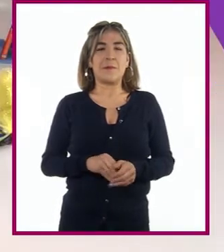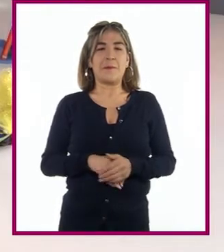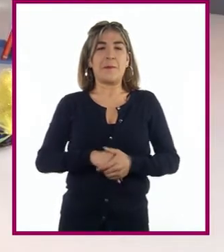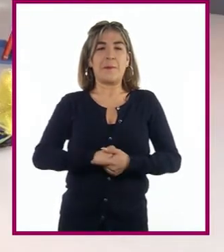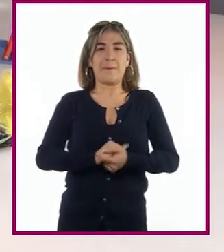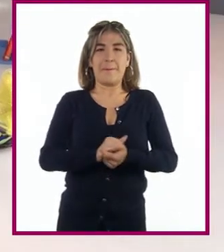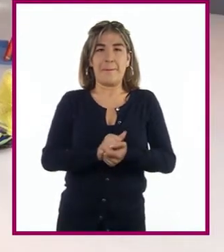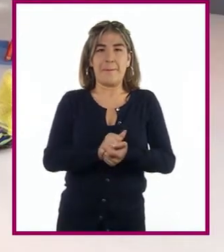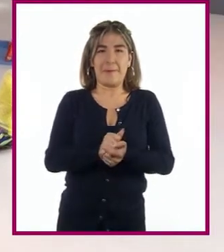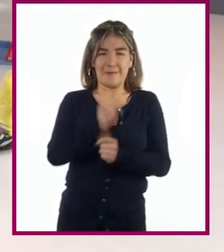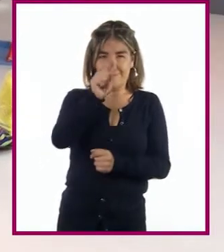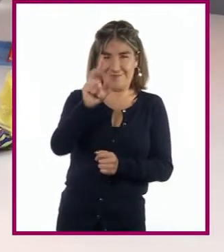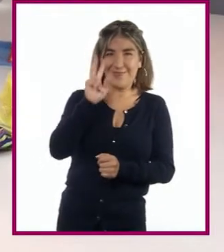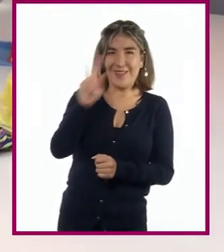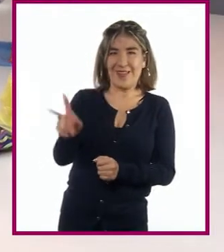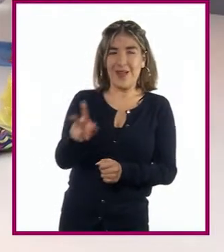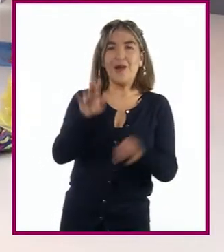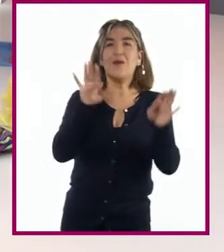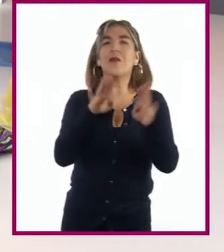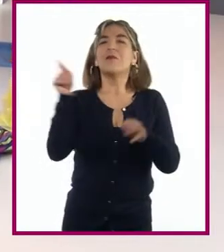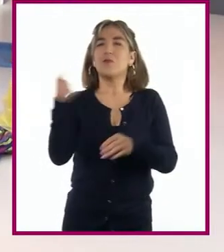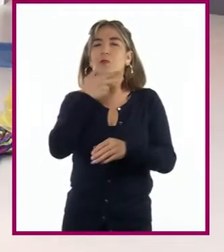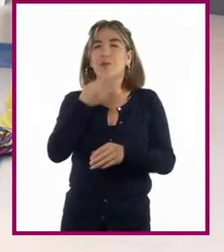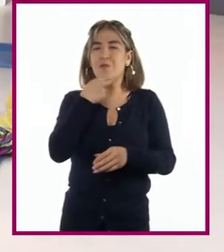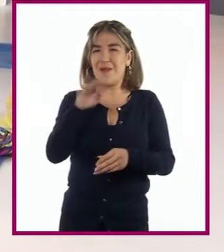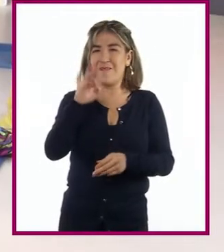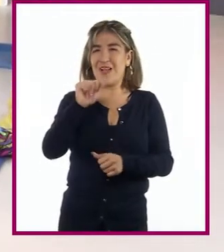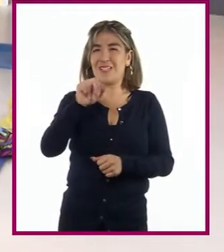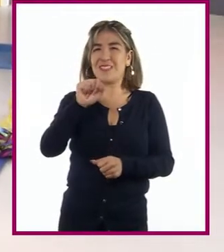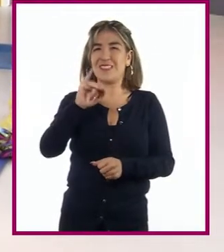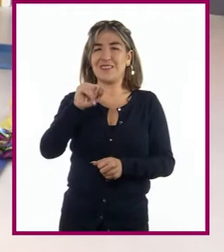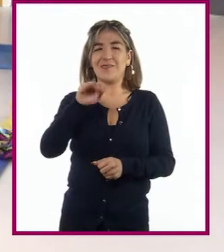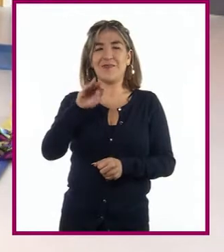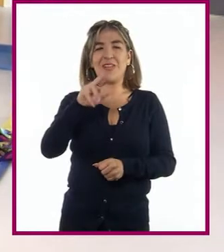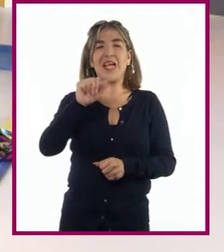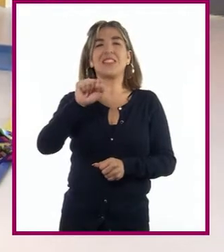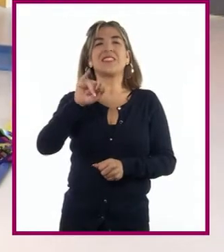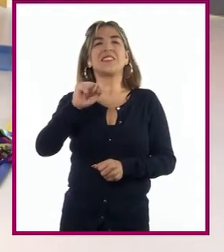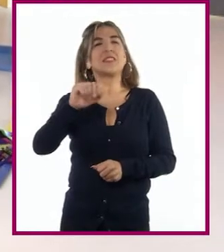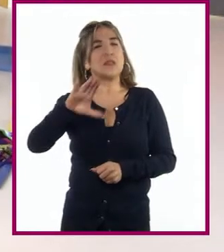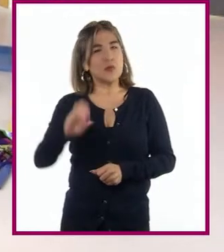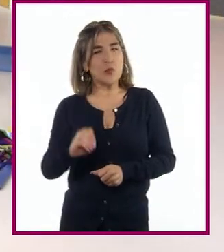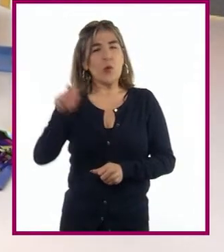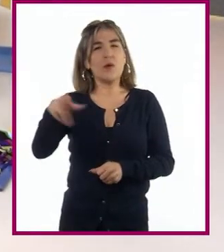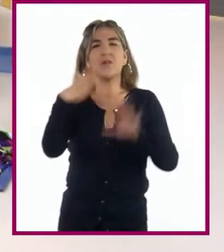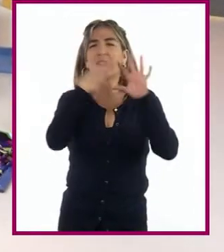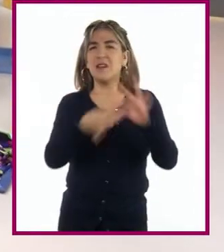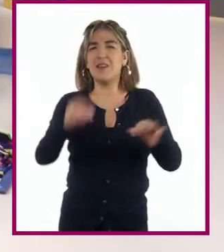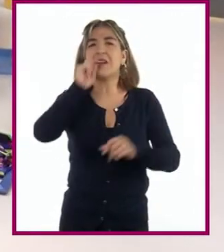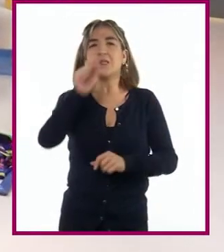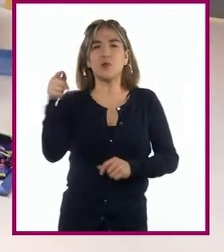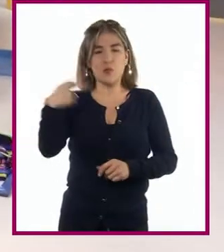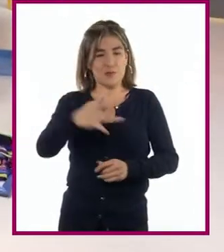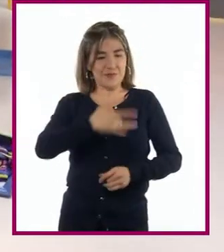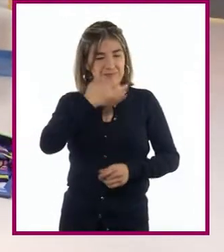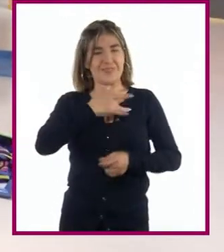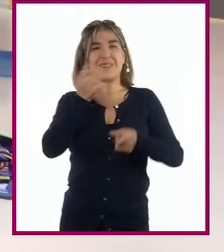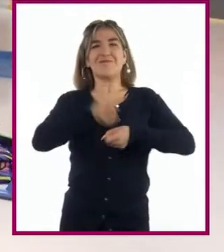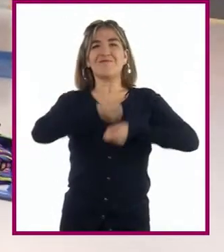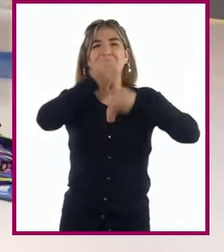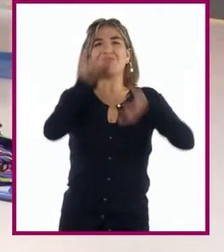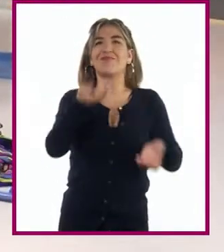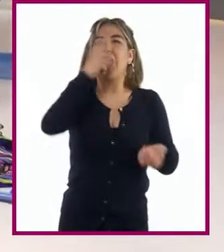¿Se fijaron en los detalles que destacó Francisco? ¿Pudieron distinguir las emociones que le plasmó en su obra?